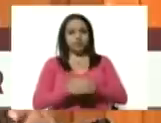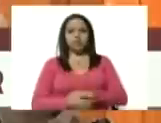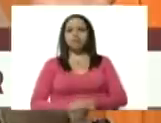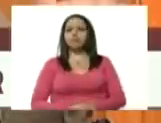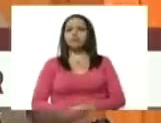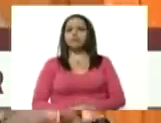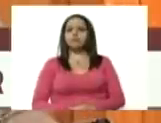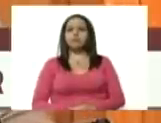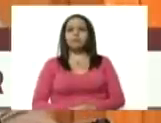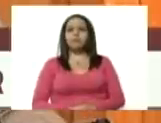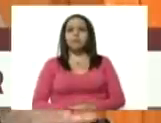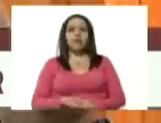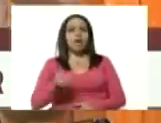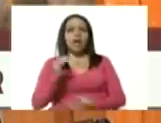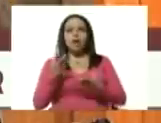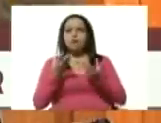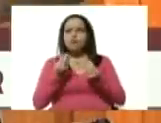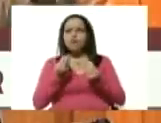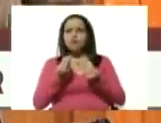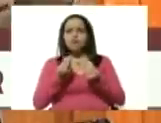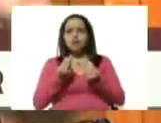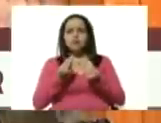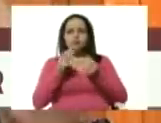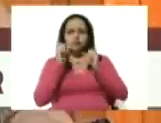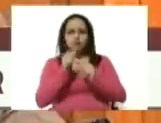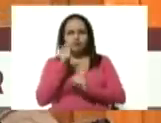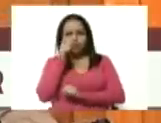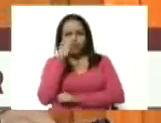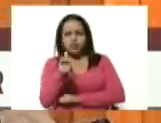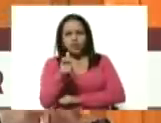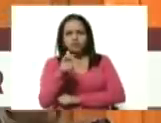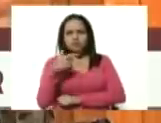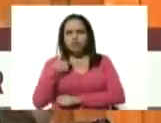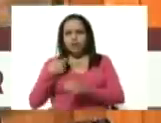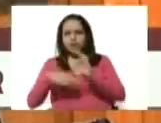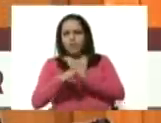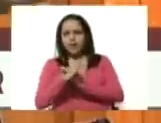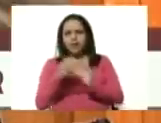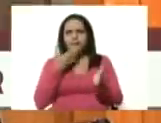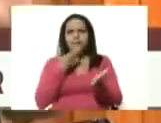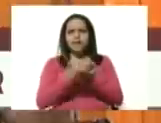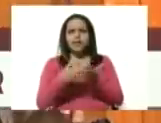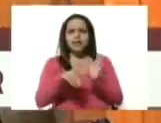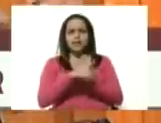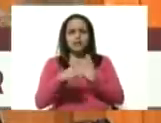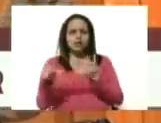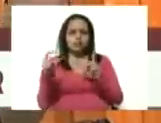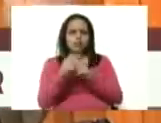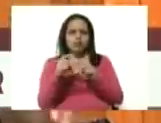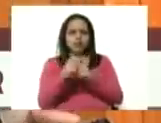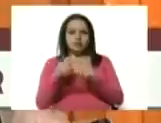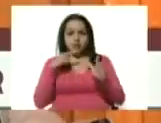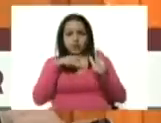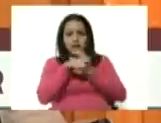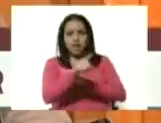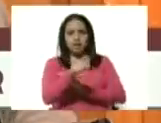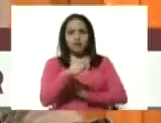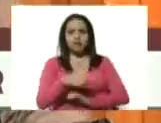estaba con mucha seguridad. Usted va y entrega y pide el derecho de palabra. Entonces Azalia entra,